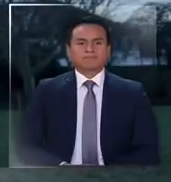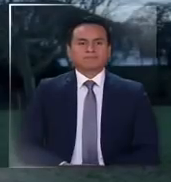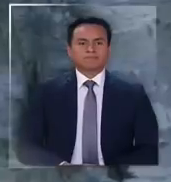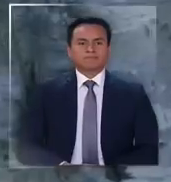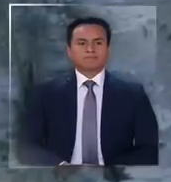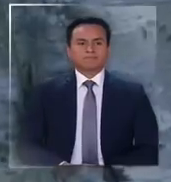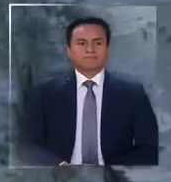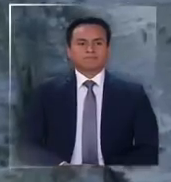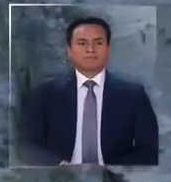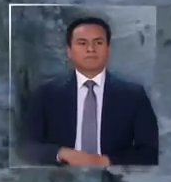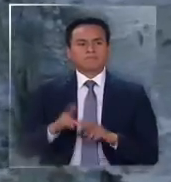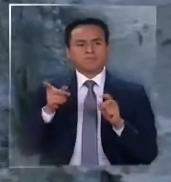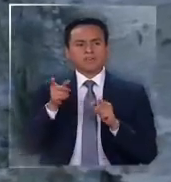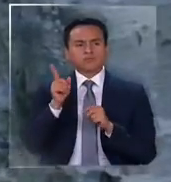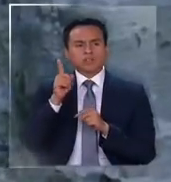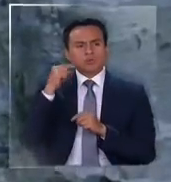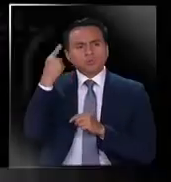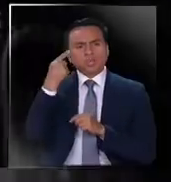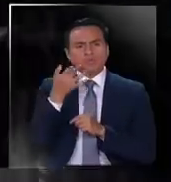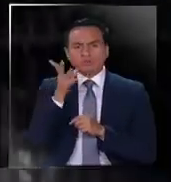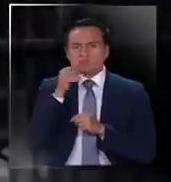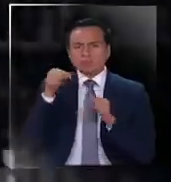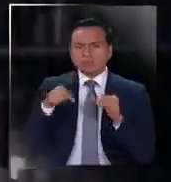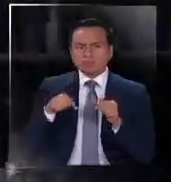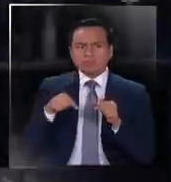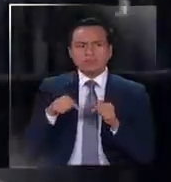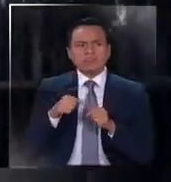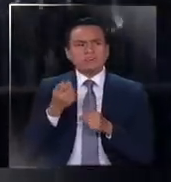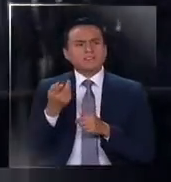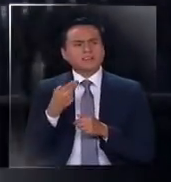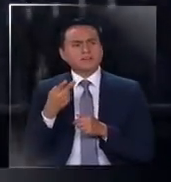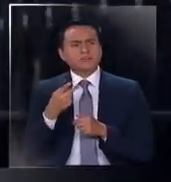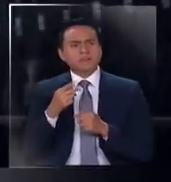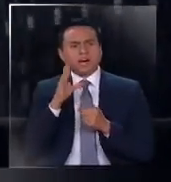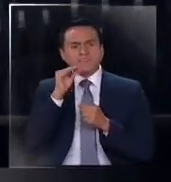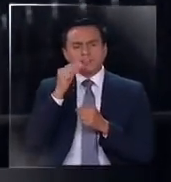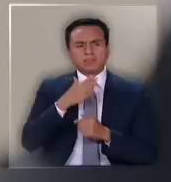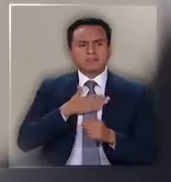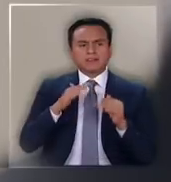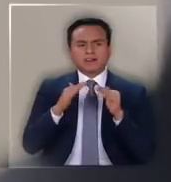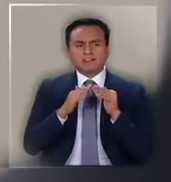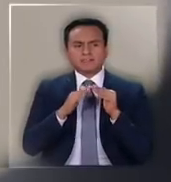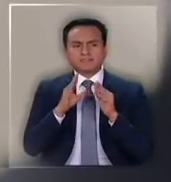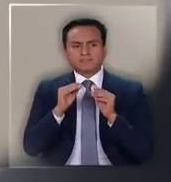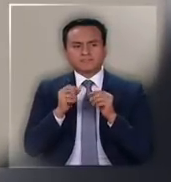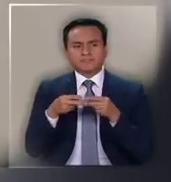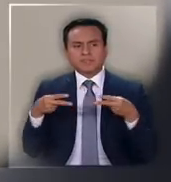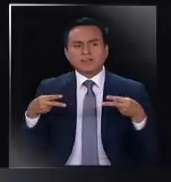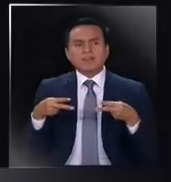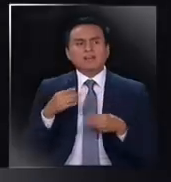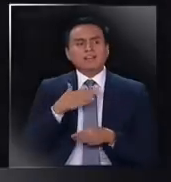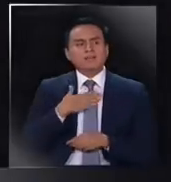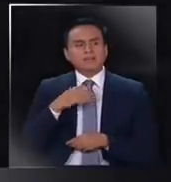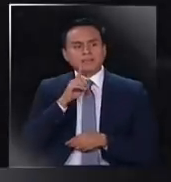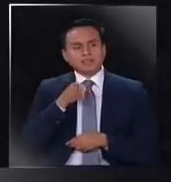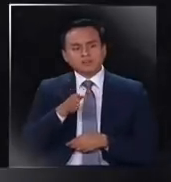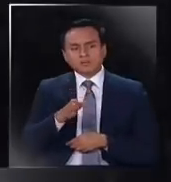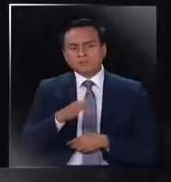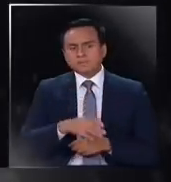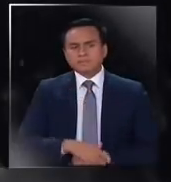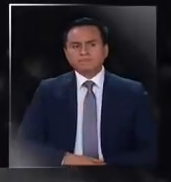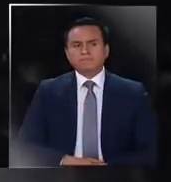It's insane that you're here. This is my house we're talking about. I keep it in order.